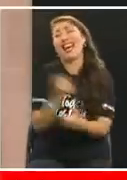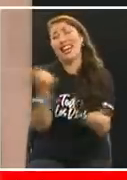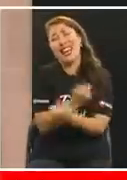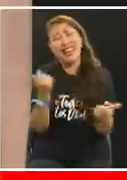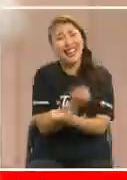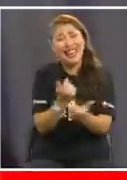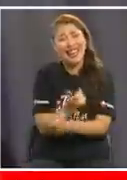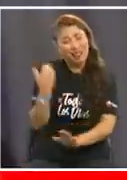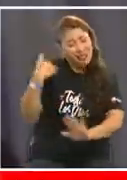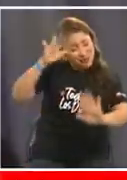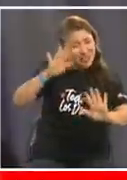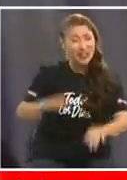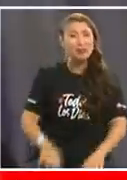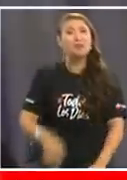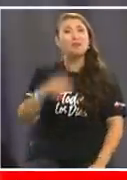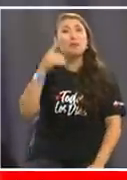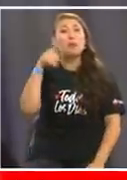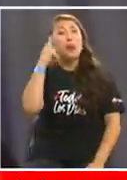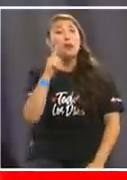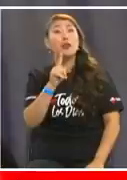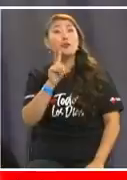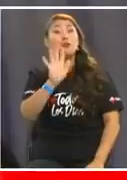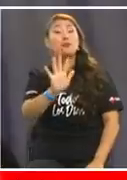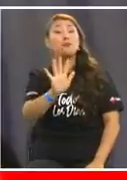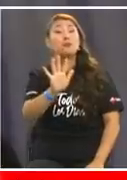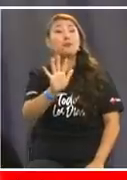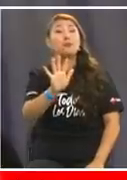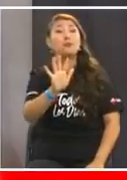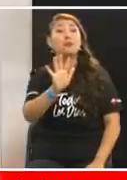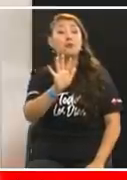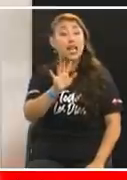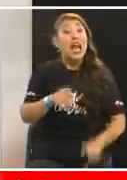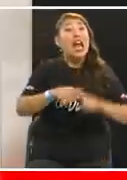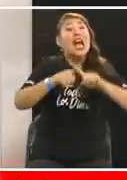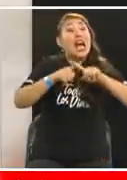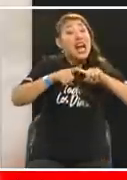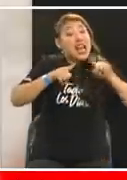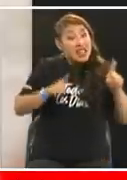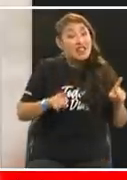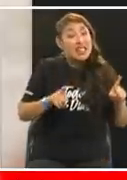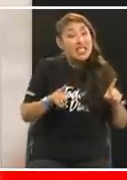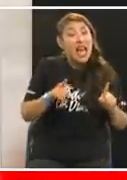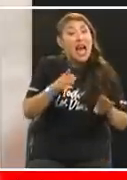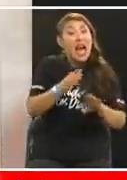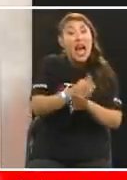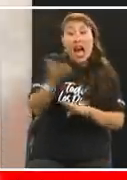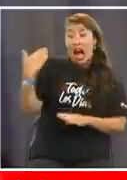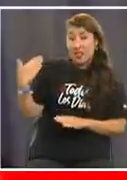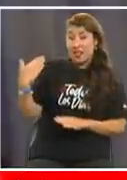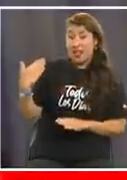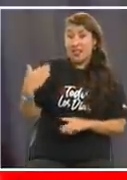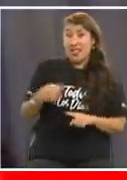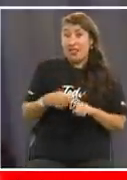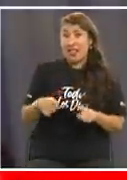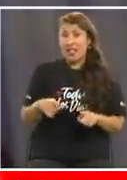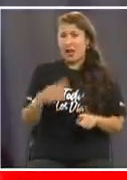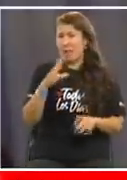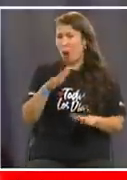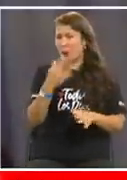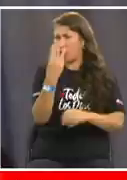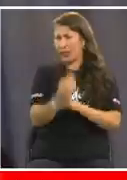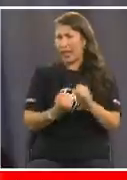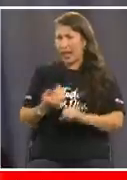Bueno, pero Pancho, José Miguel. Sí, a diferencia de lo que habíamos hecho la vez anterior, que fue hace como